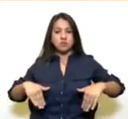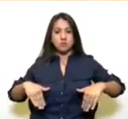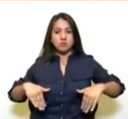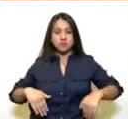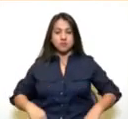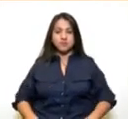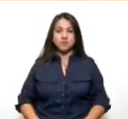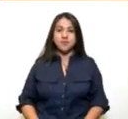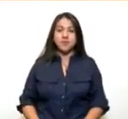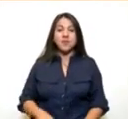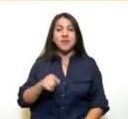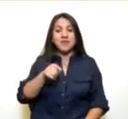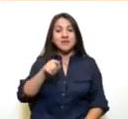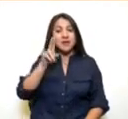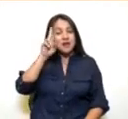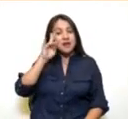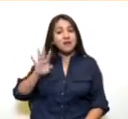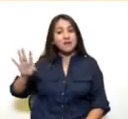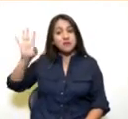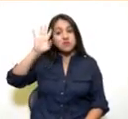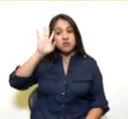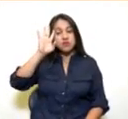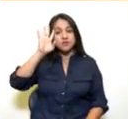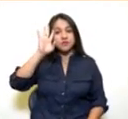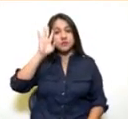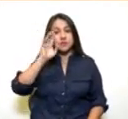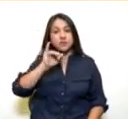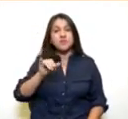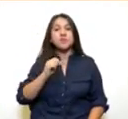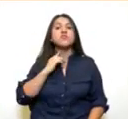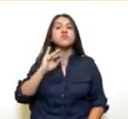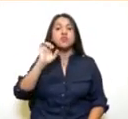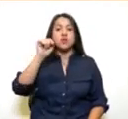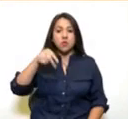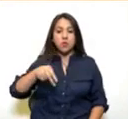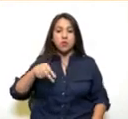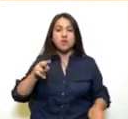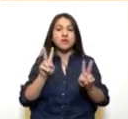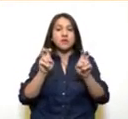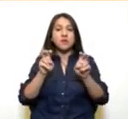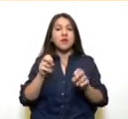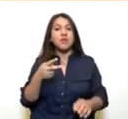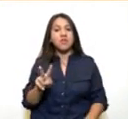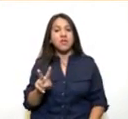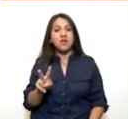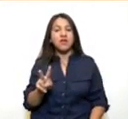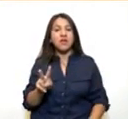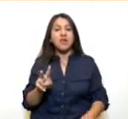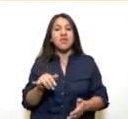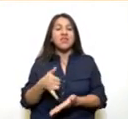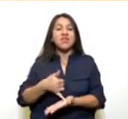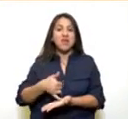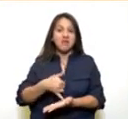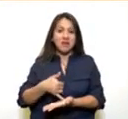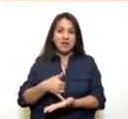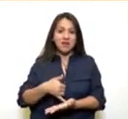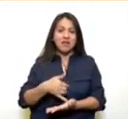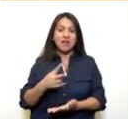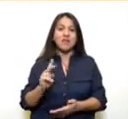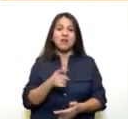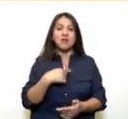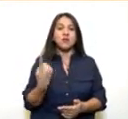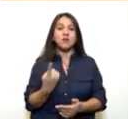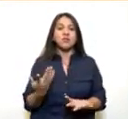esa reflexión de joaquín garcía huidobro sobre la debilidad de nuestro tejido